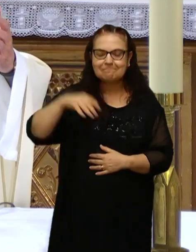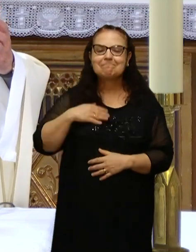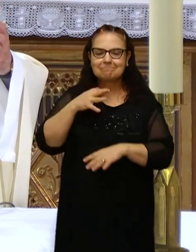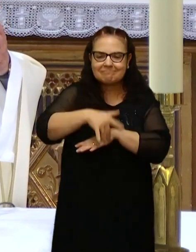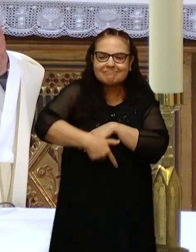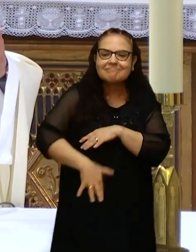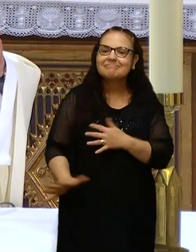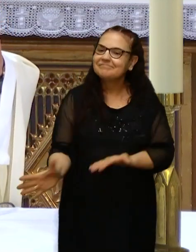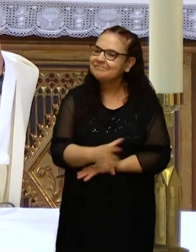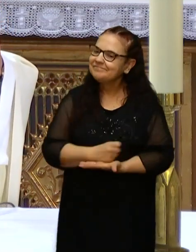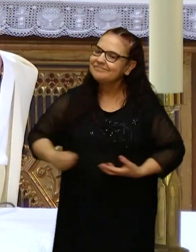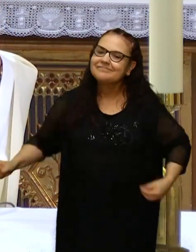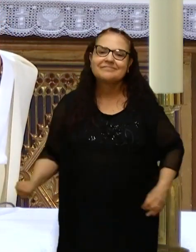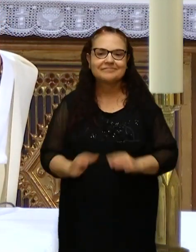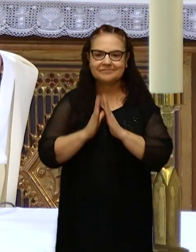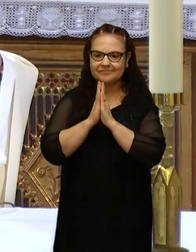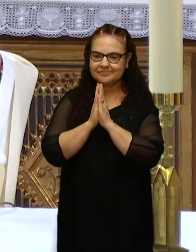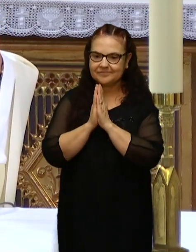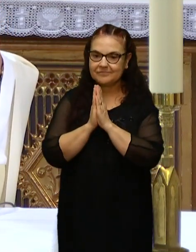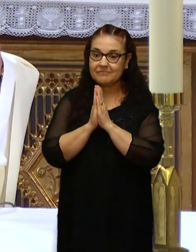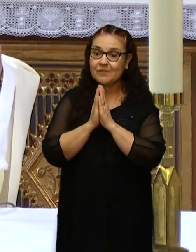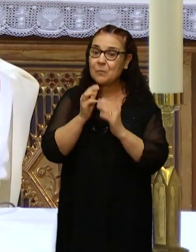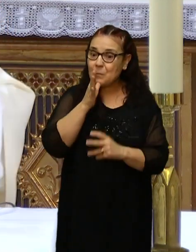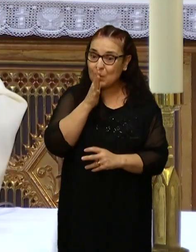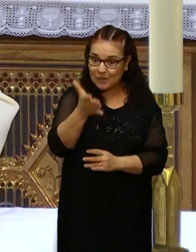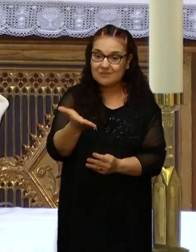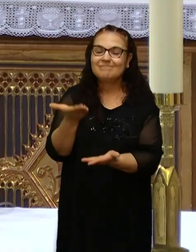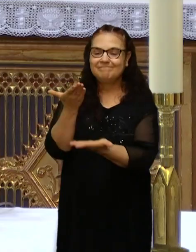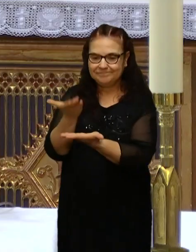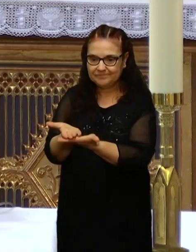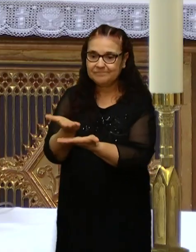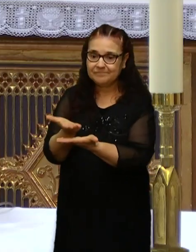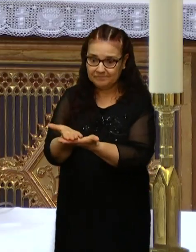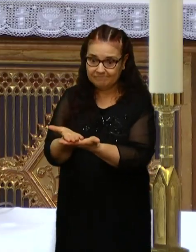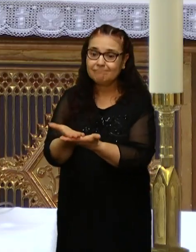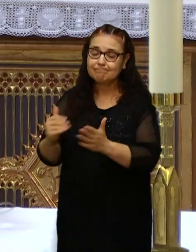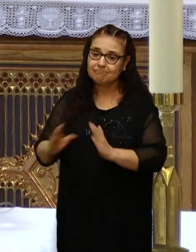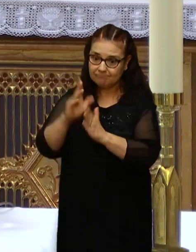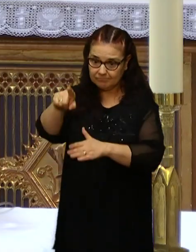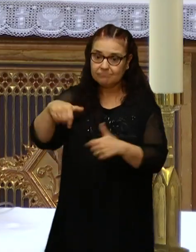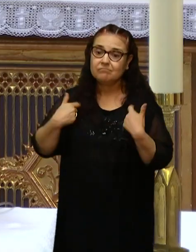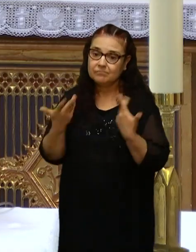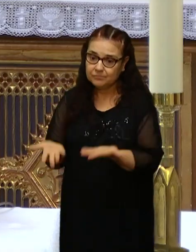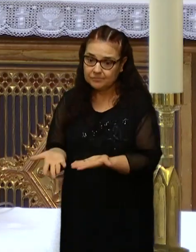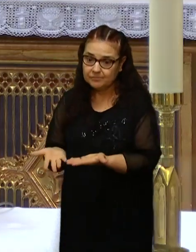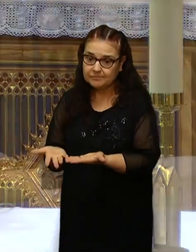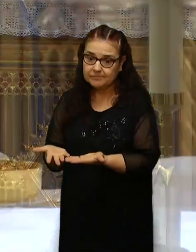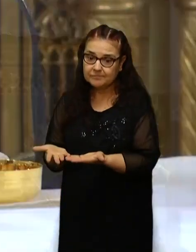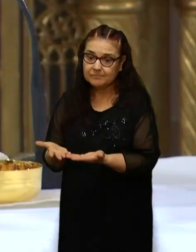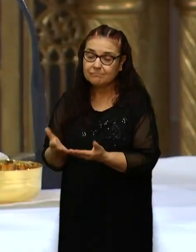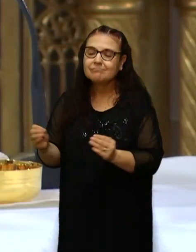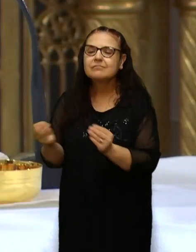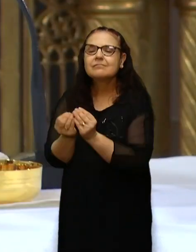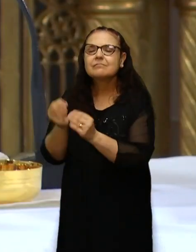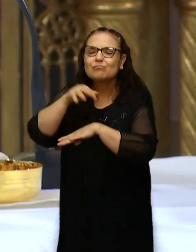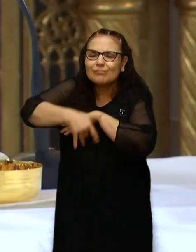Señor, fuente de toda santidad. Por eso, te pedimos que santifiques estos dones con